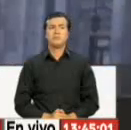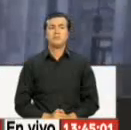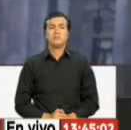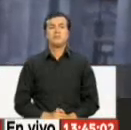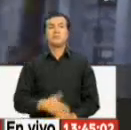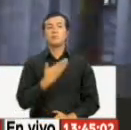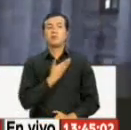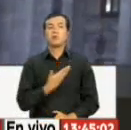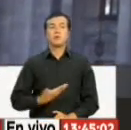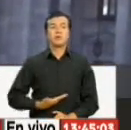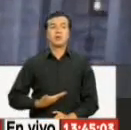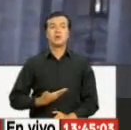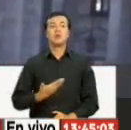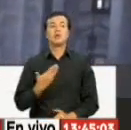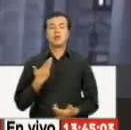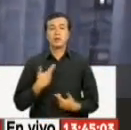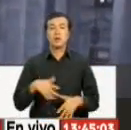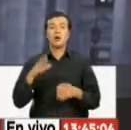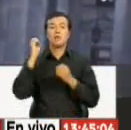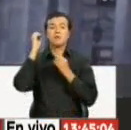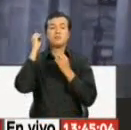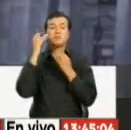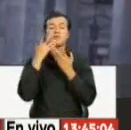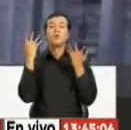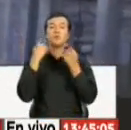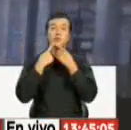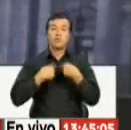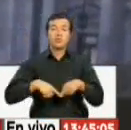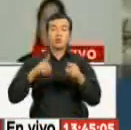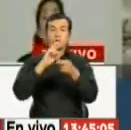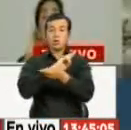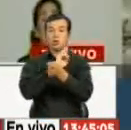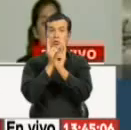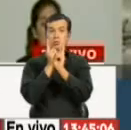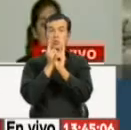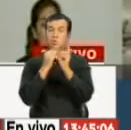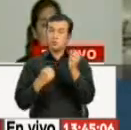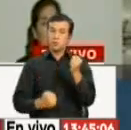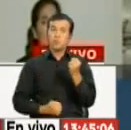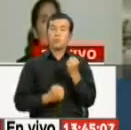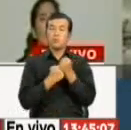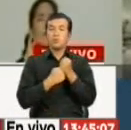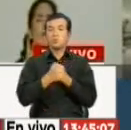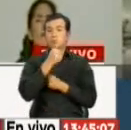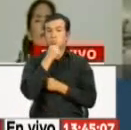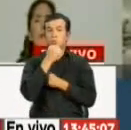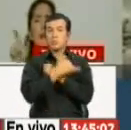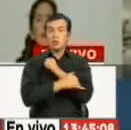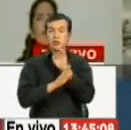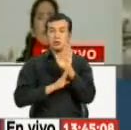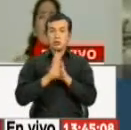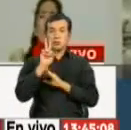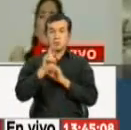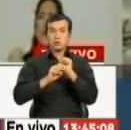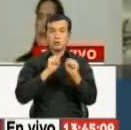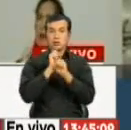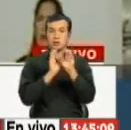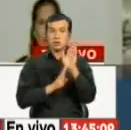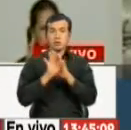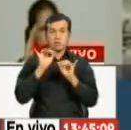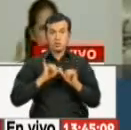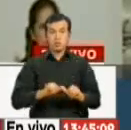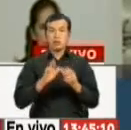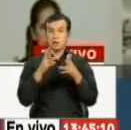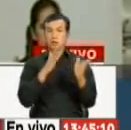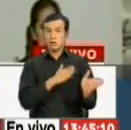el presidente mauricio macri en conferencia de prensa indicó que las reformas van a permitir a su país crecer 20 años y lo